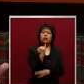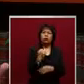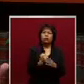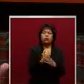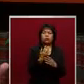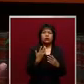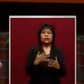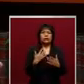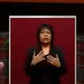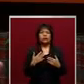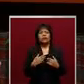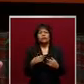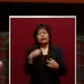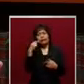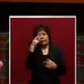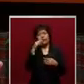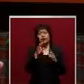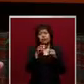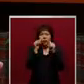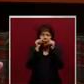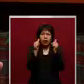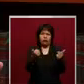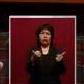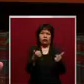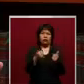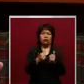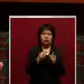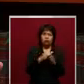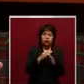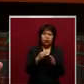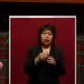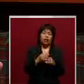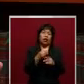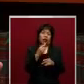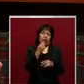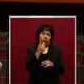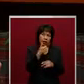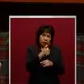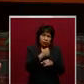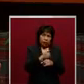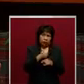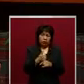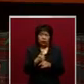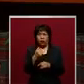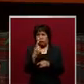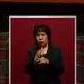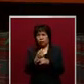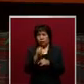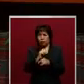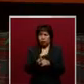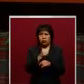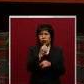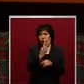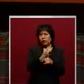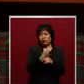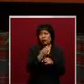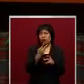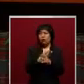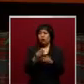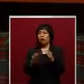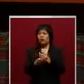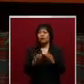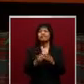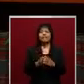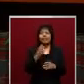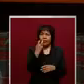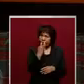nos colocan un desafío de cómo los atendemos. Los que pasan de sexto a primero de secundaria también, y de tercero de secundaria a bachillerato. Esos